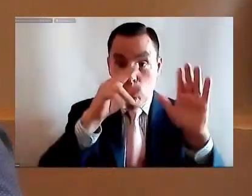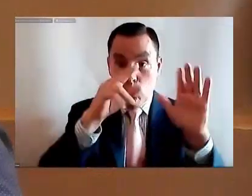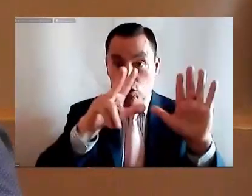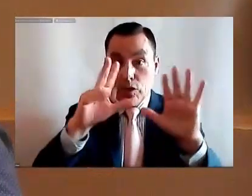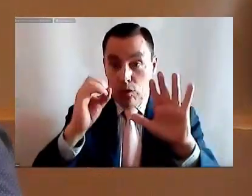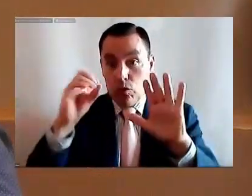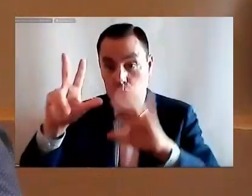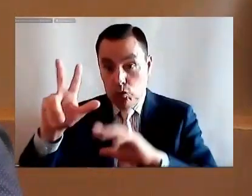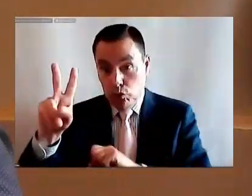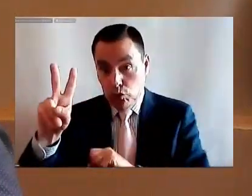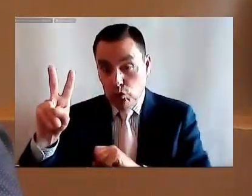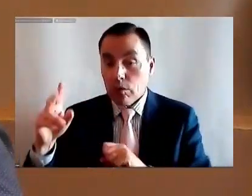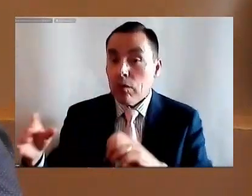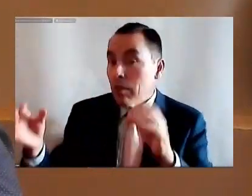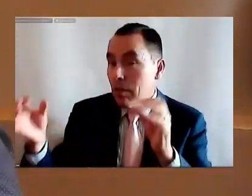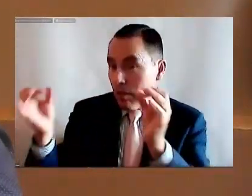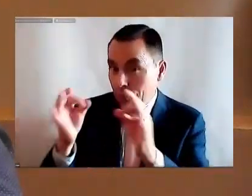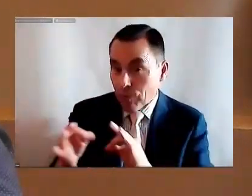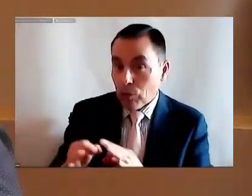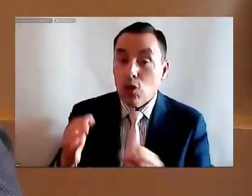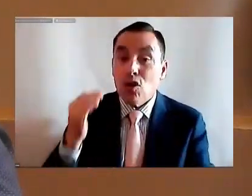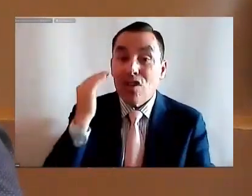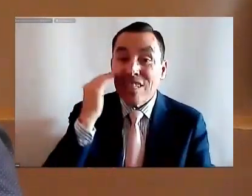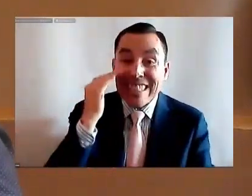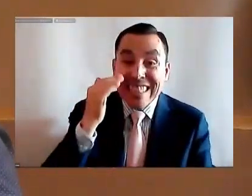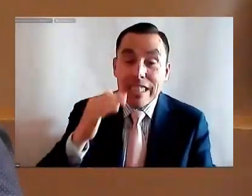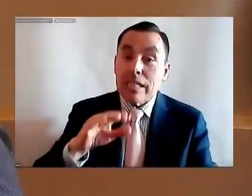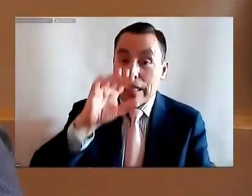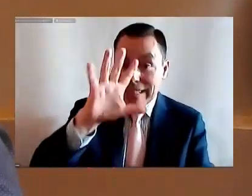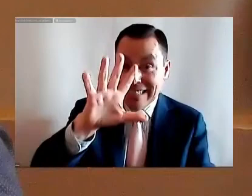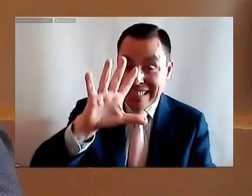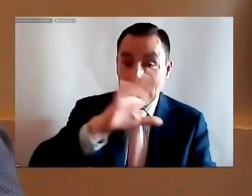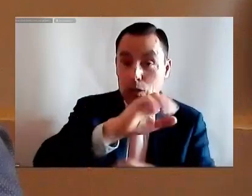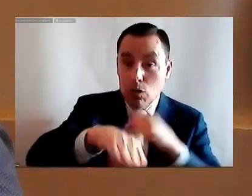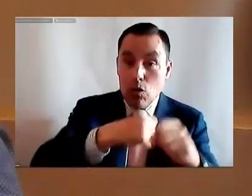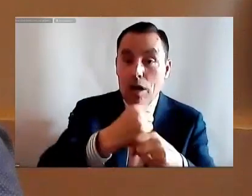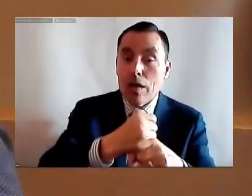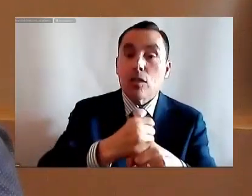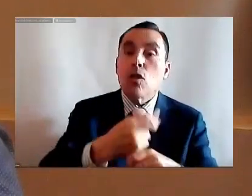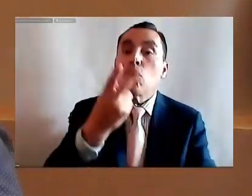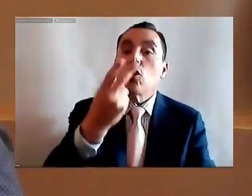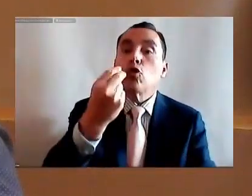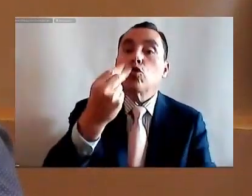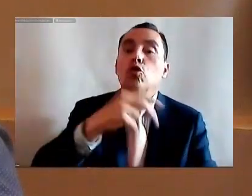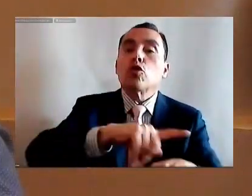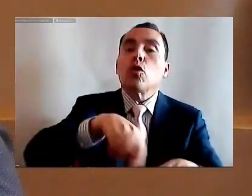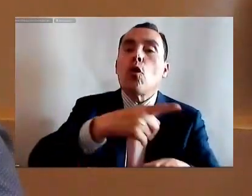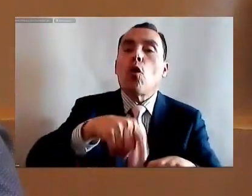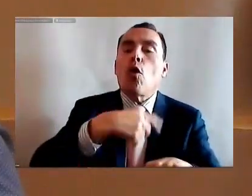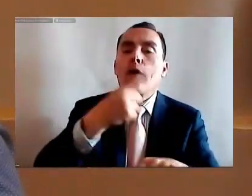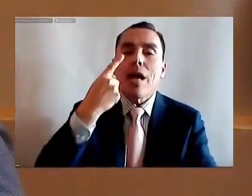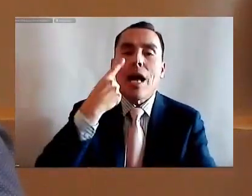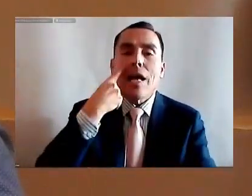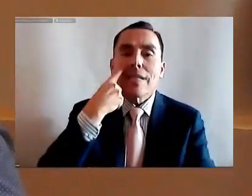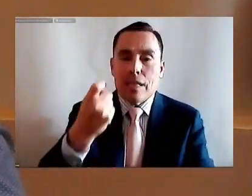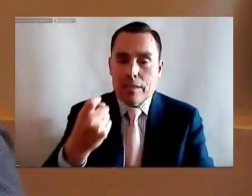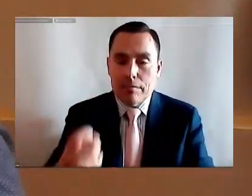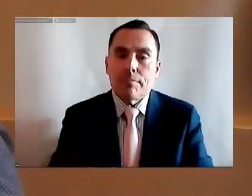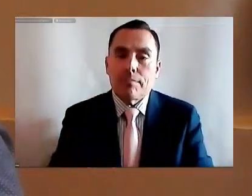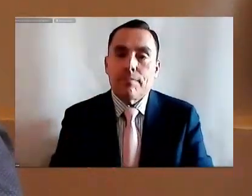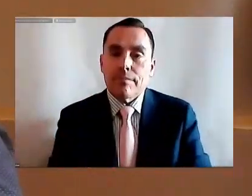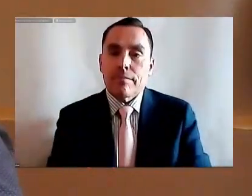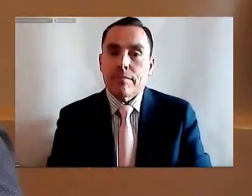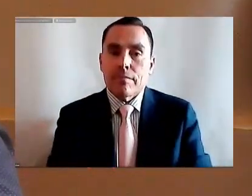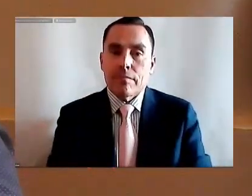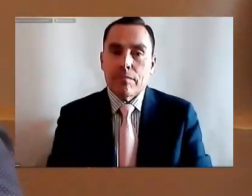que dijo que la jornada de los niños de hasta 5 años era de 12 horas diarias de trabajo, esa fue la primera ley laboral,